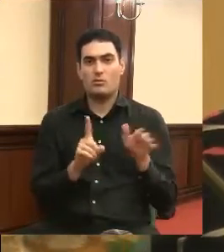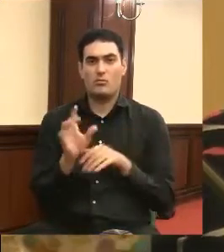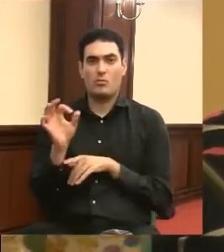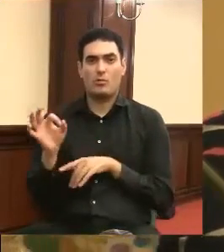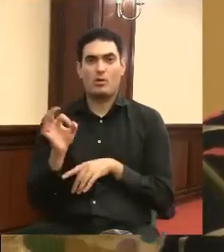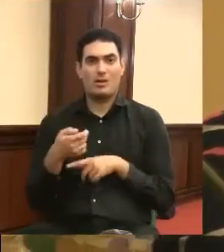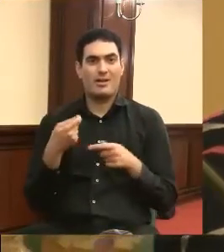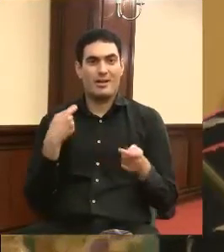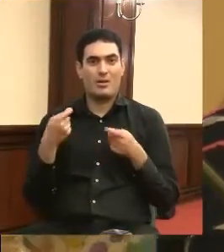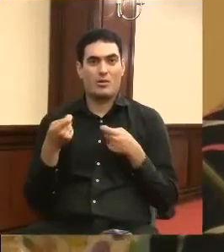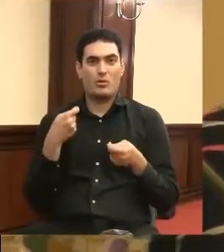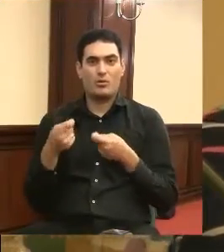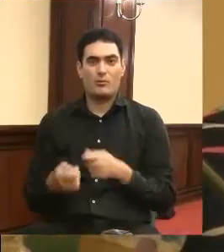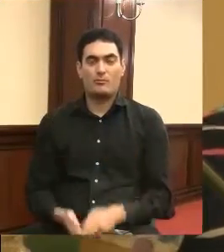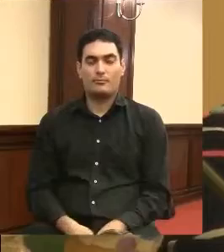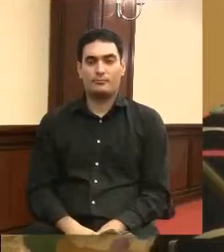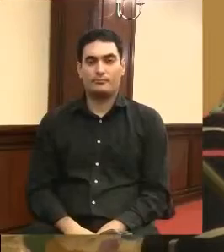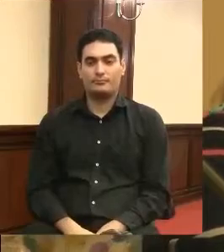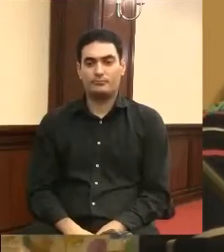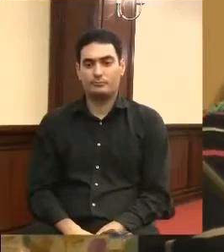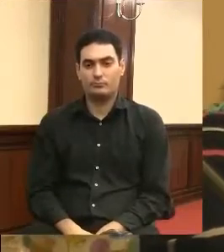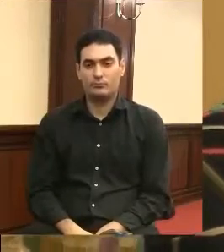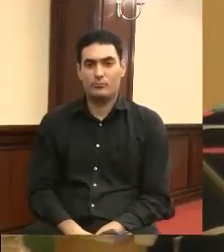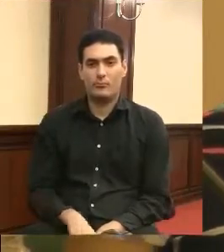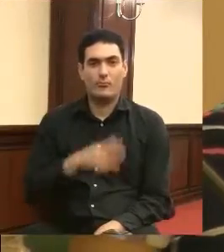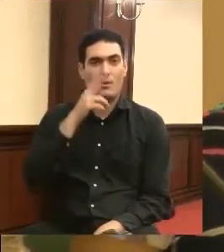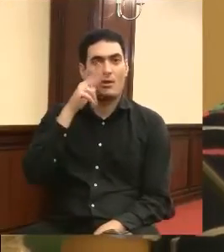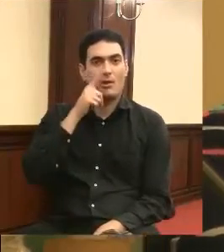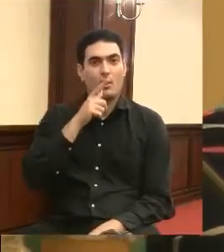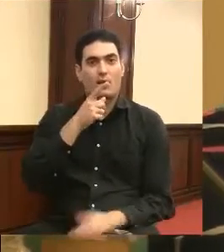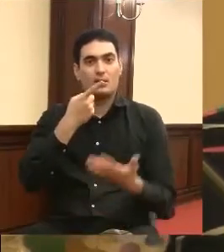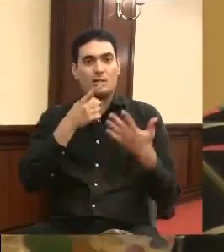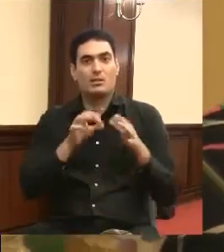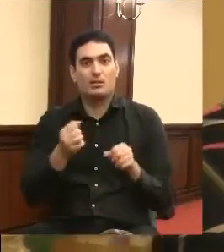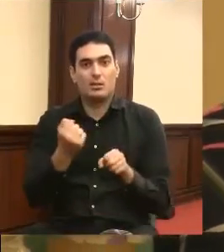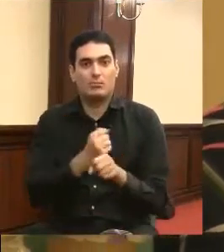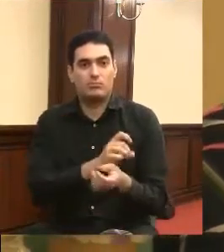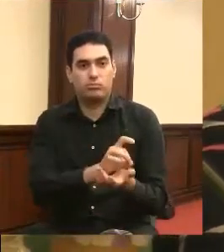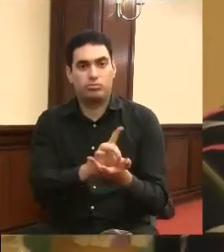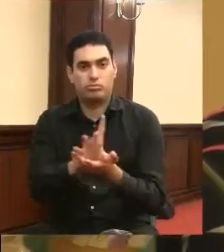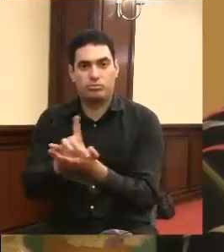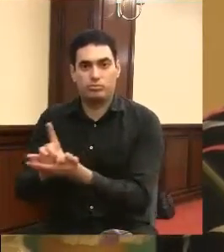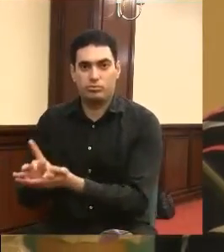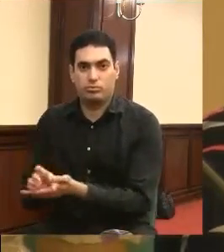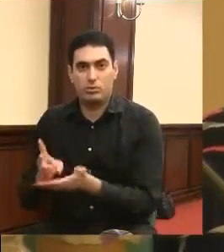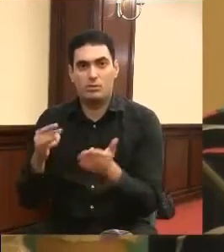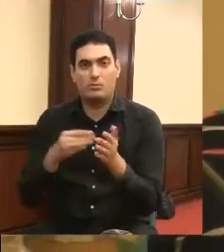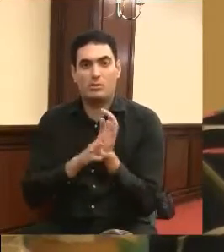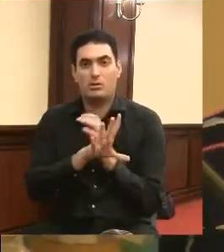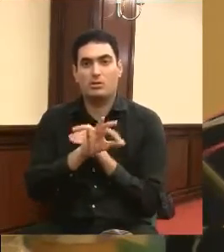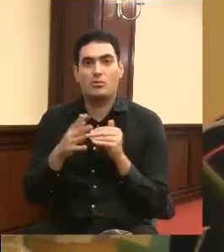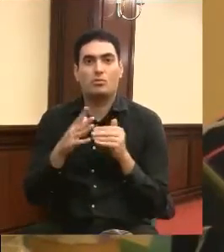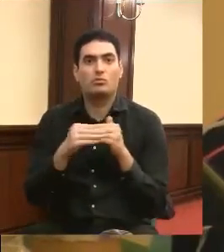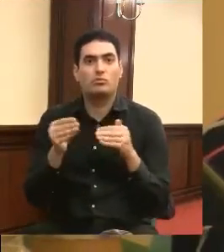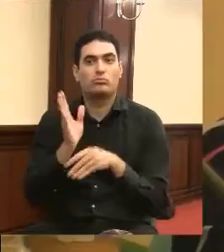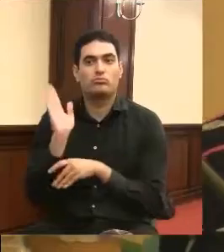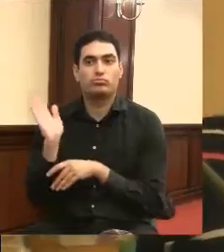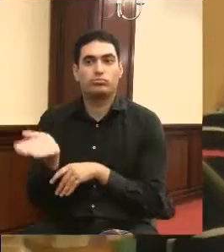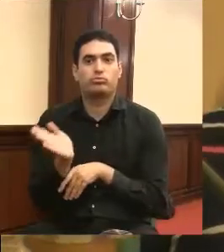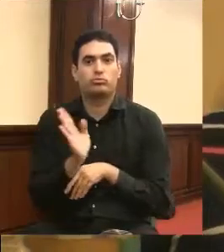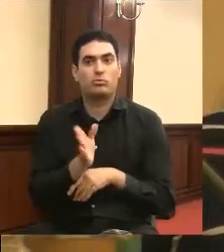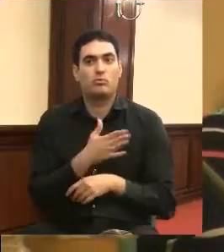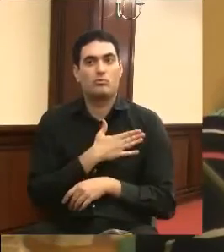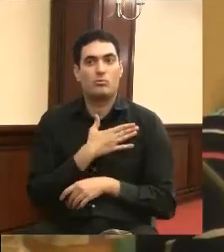142, Europa aún sigue suponiendo un 66% del negocio. En Alicante fueron despedidos 60 empleados y más